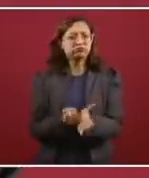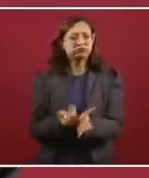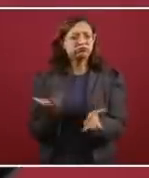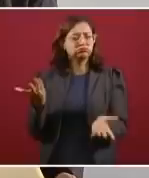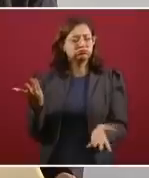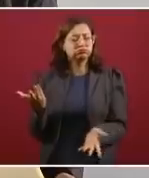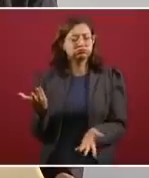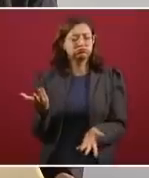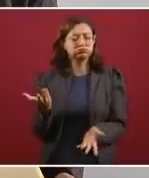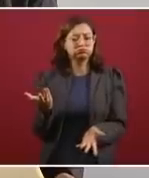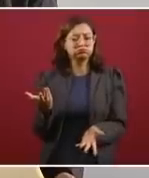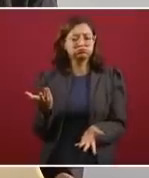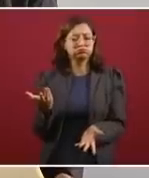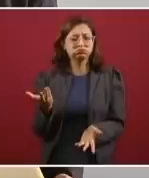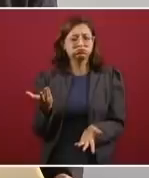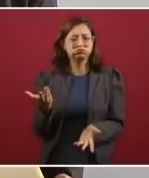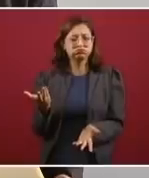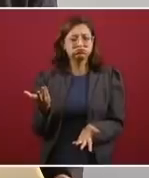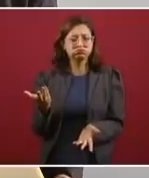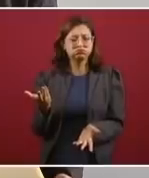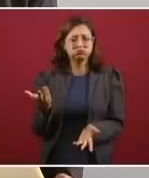Y